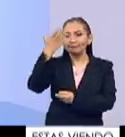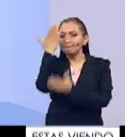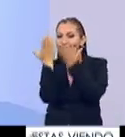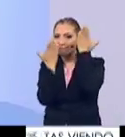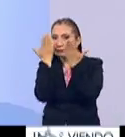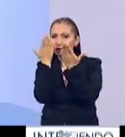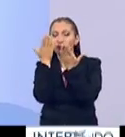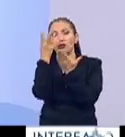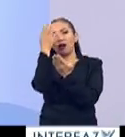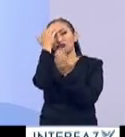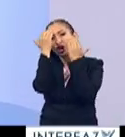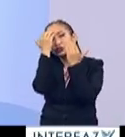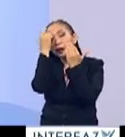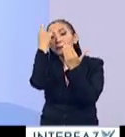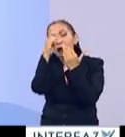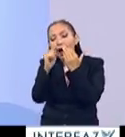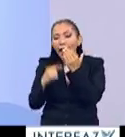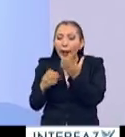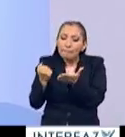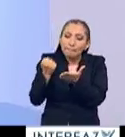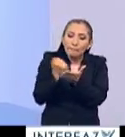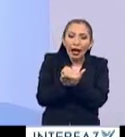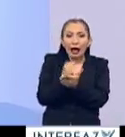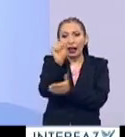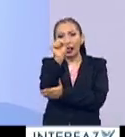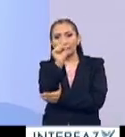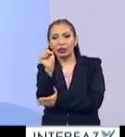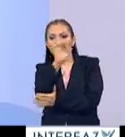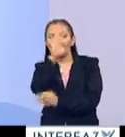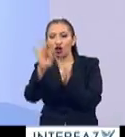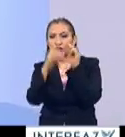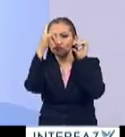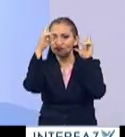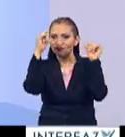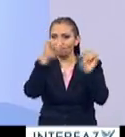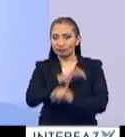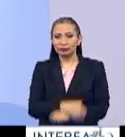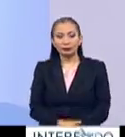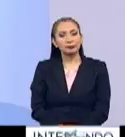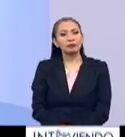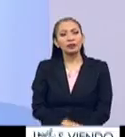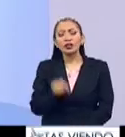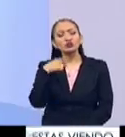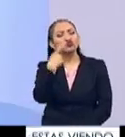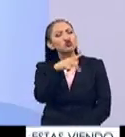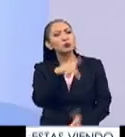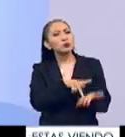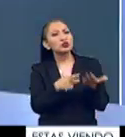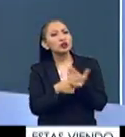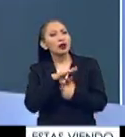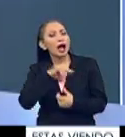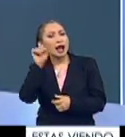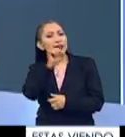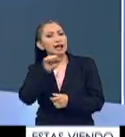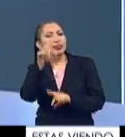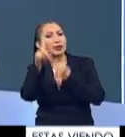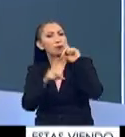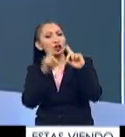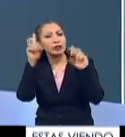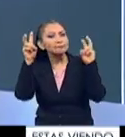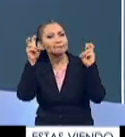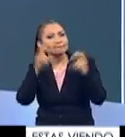formación académica para poder dar un sello lasallista a todos nuestros egresados. Claro. ¿Cuáles son los proyectos que tiene La Salle a nivel